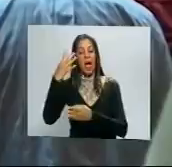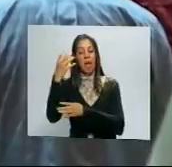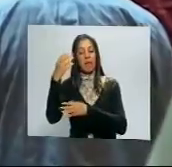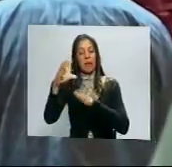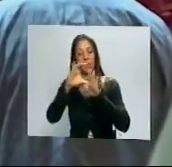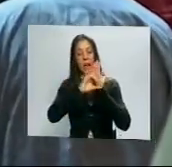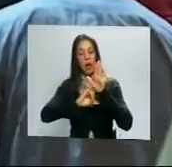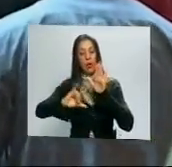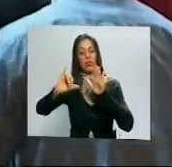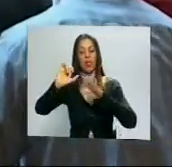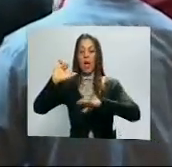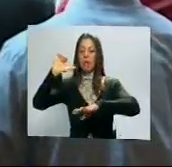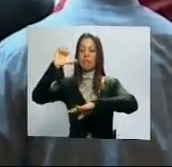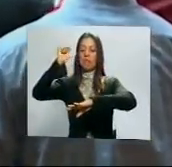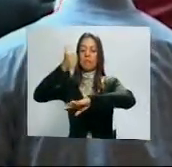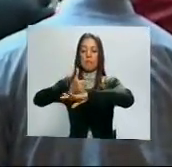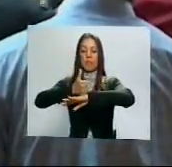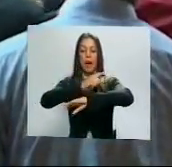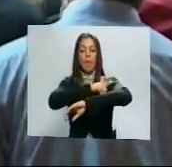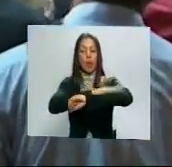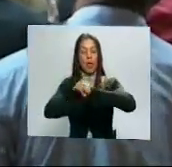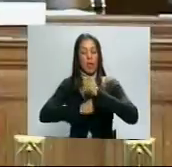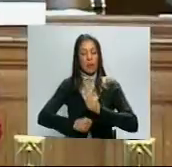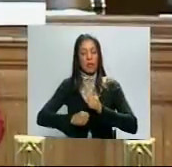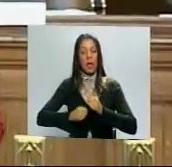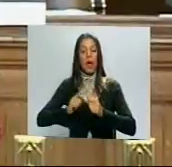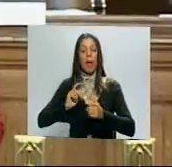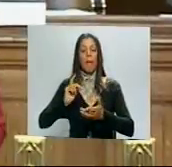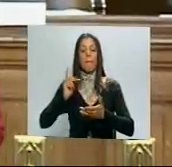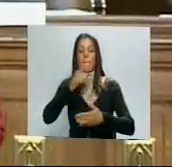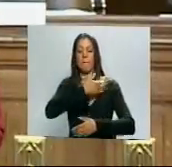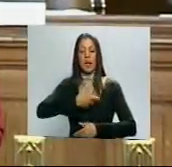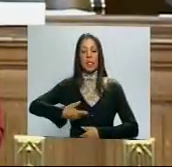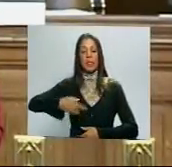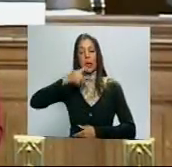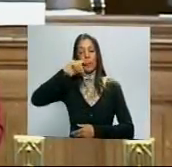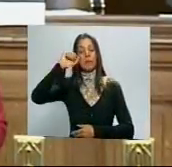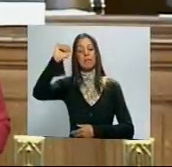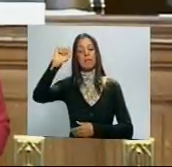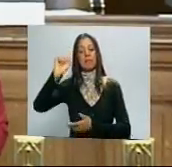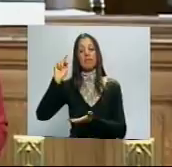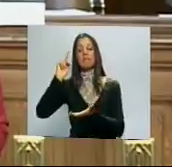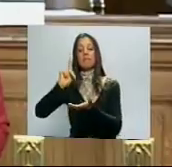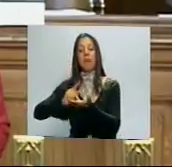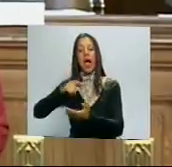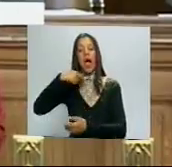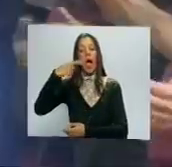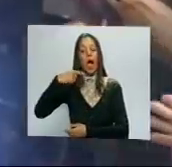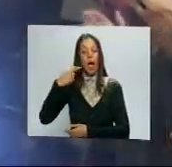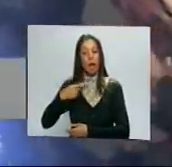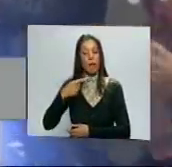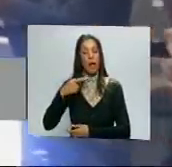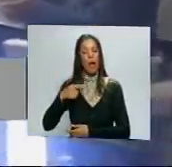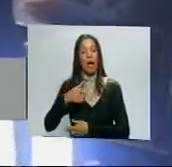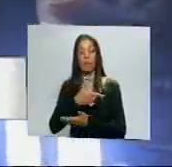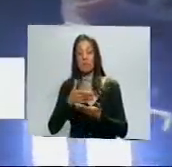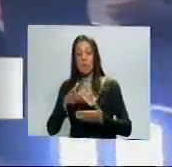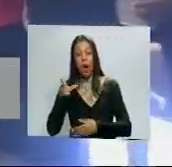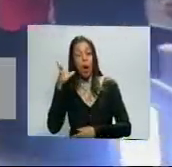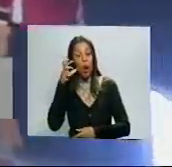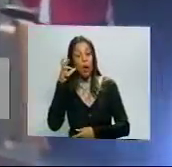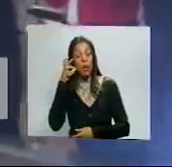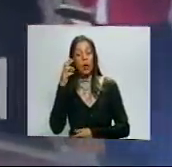y plenipotenciaria será escuchado el presidente Nicolás Maduro. Compatriotas,